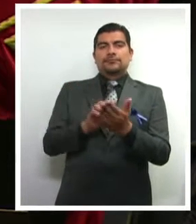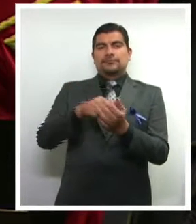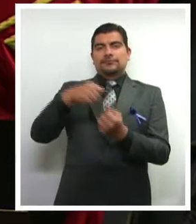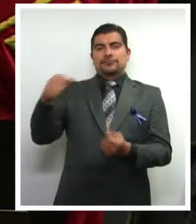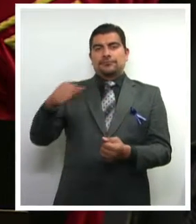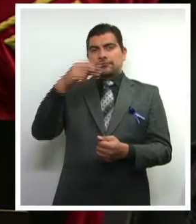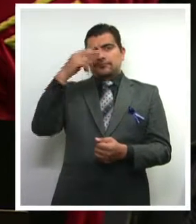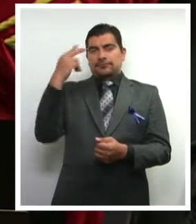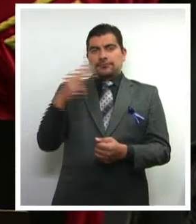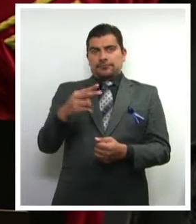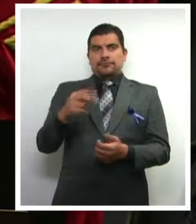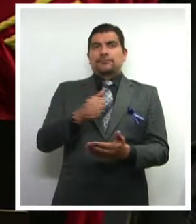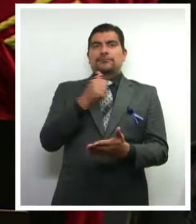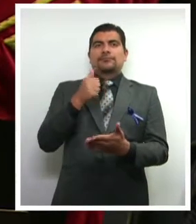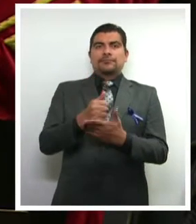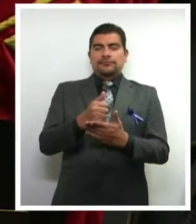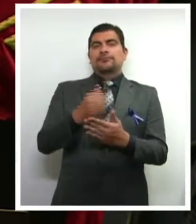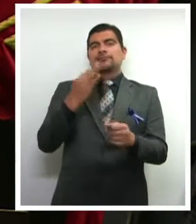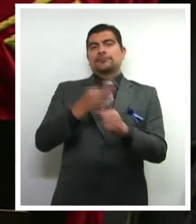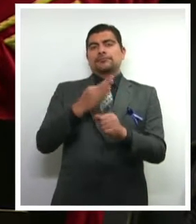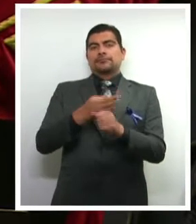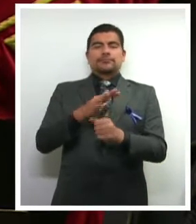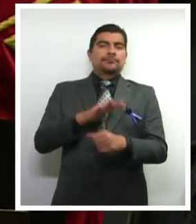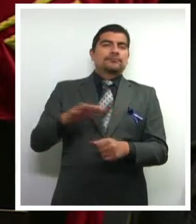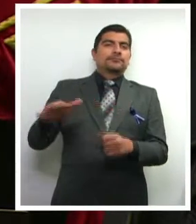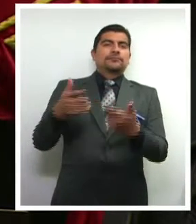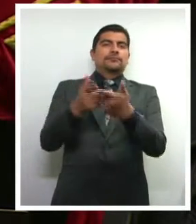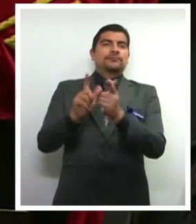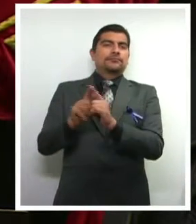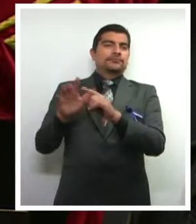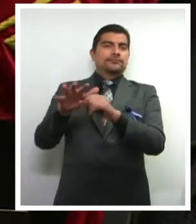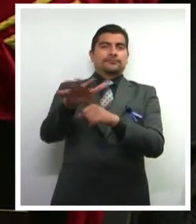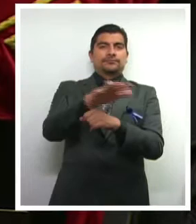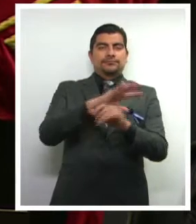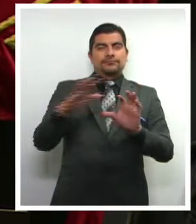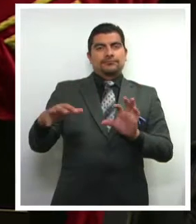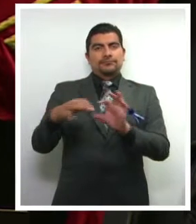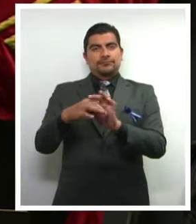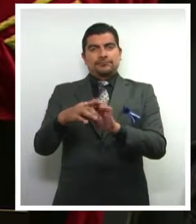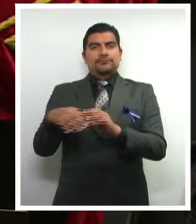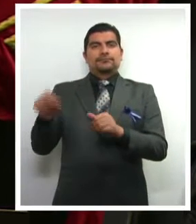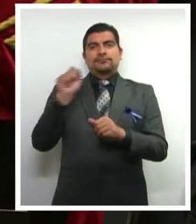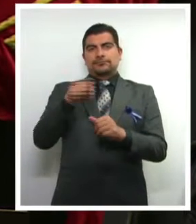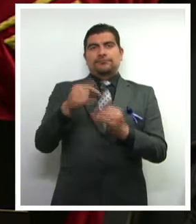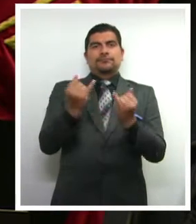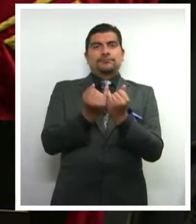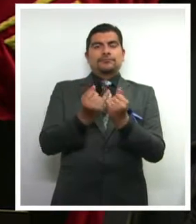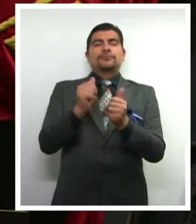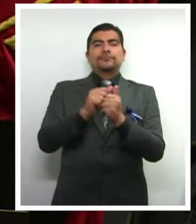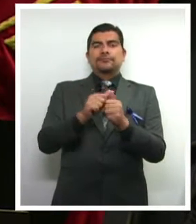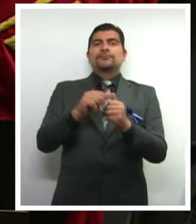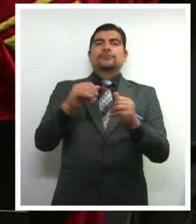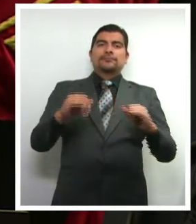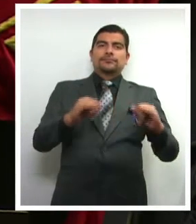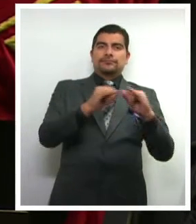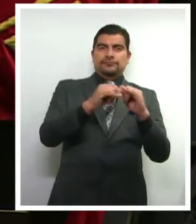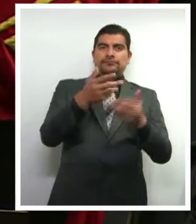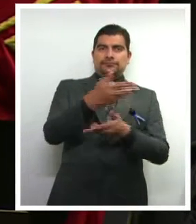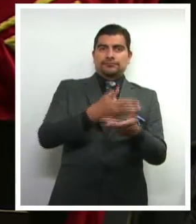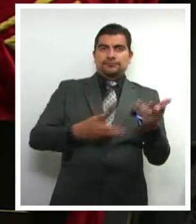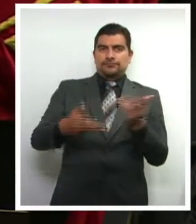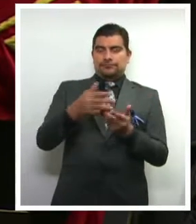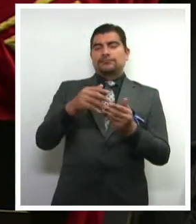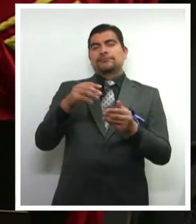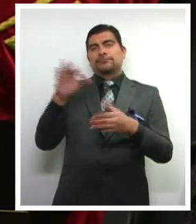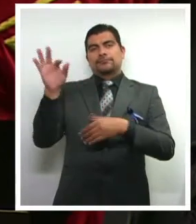materia de organismos autónomos en el articulado correspondiente al Instituto de Participación Ciudadana y